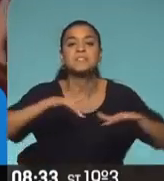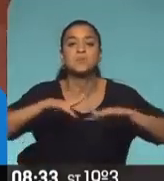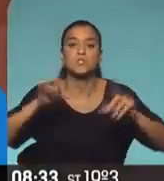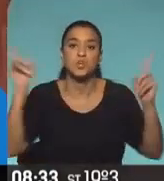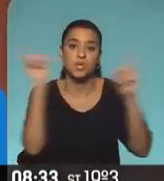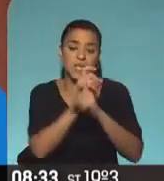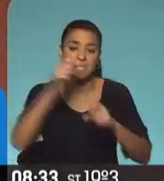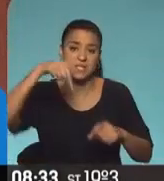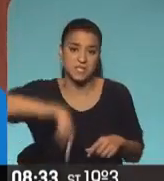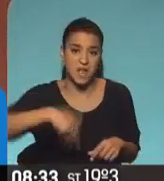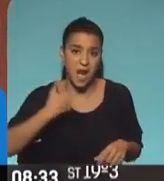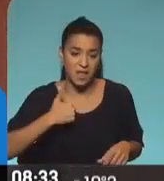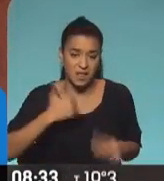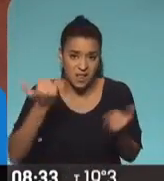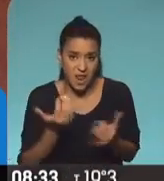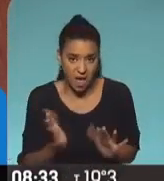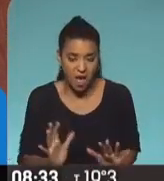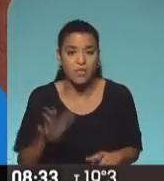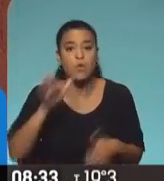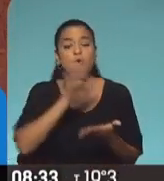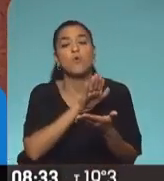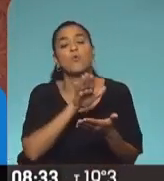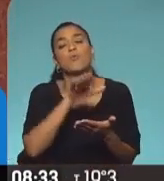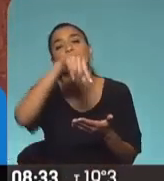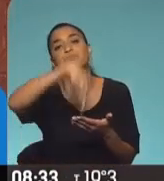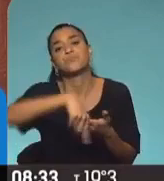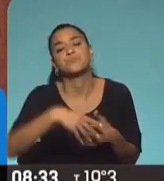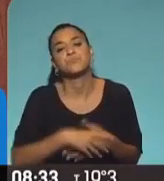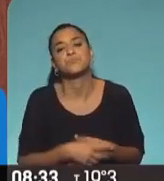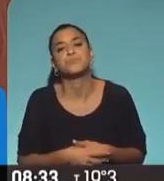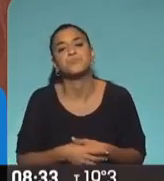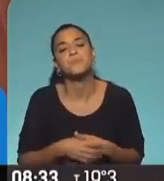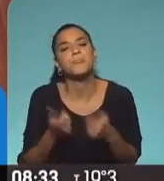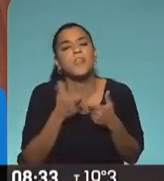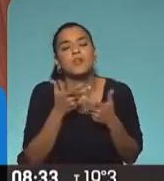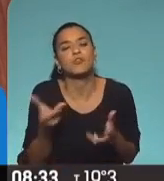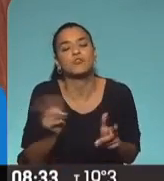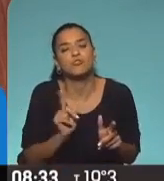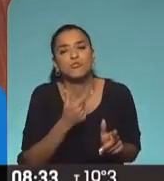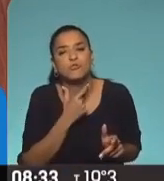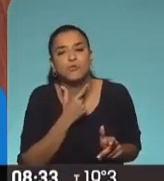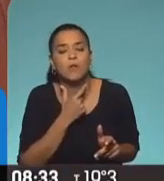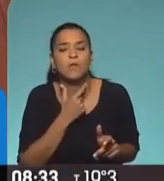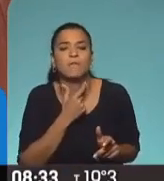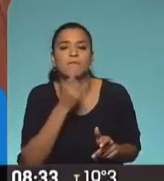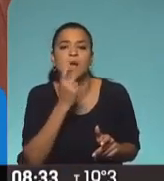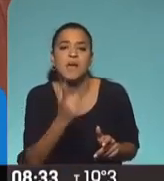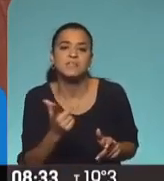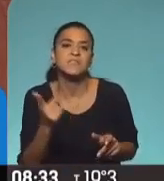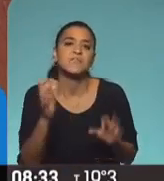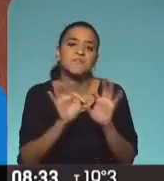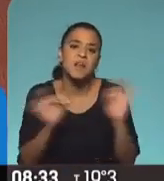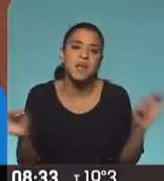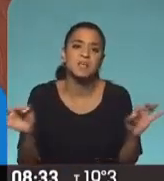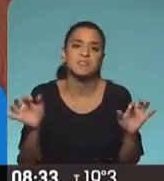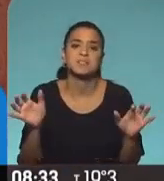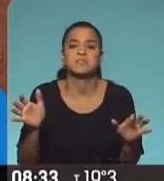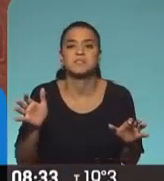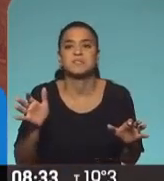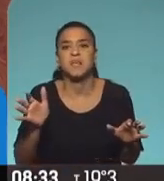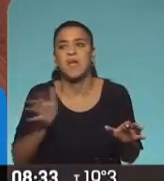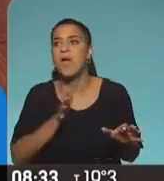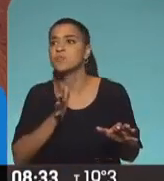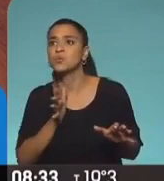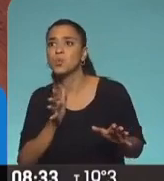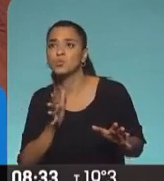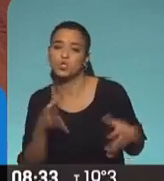que vive la república argentina este no voy a caer en la facilidad de aquella frase de que el espanto nos ha unido pero